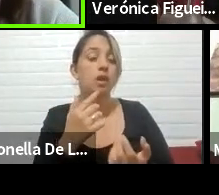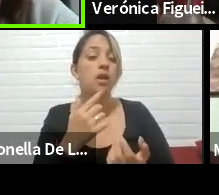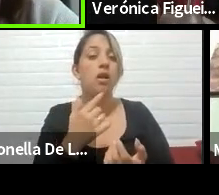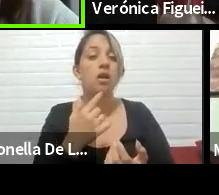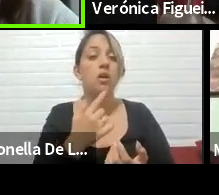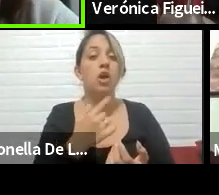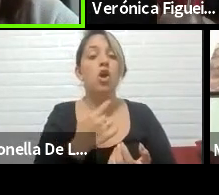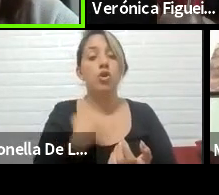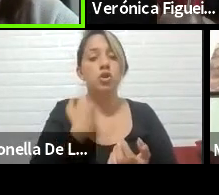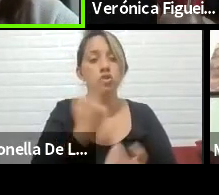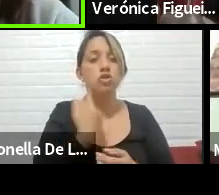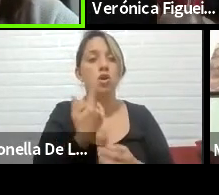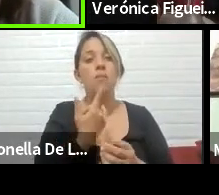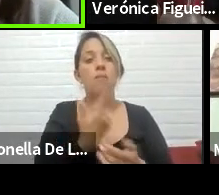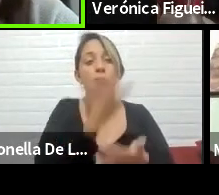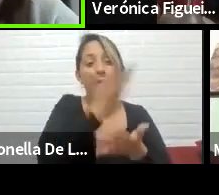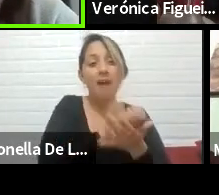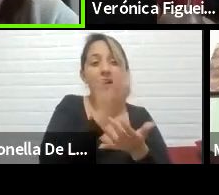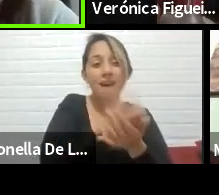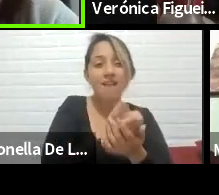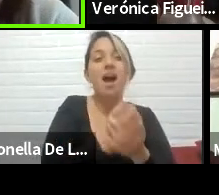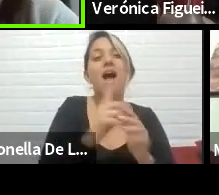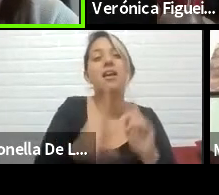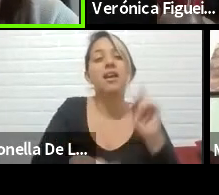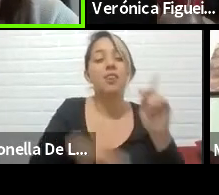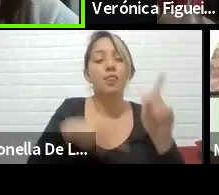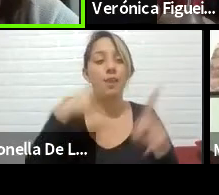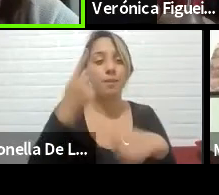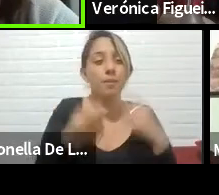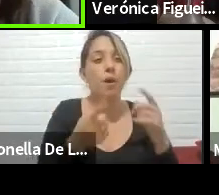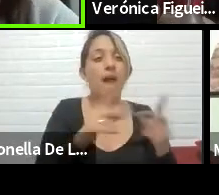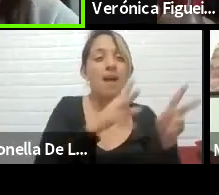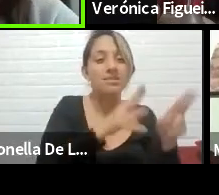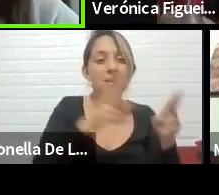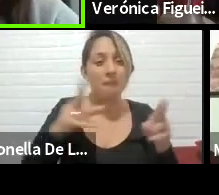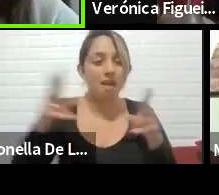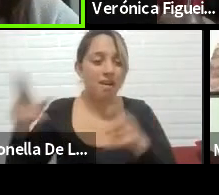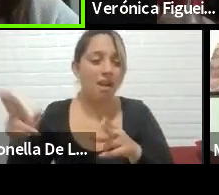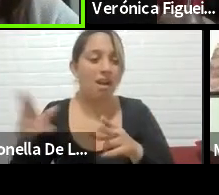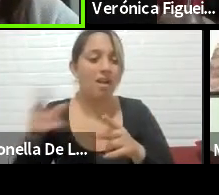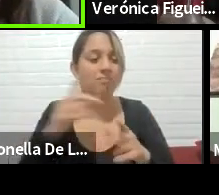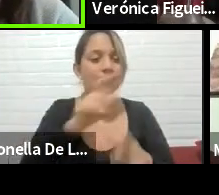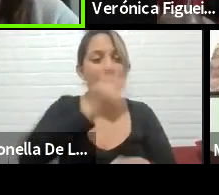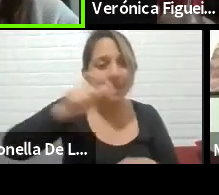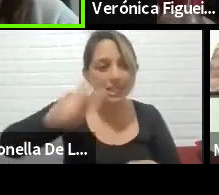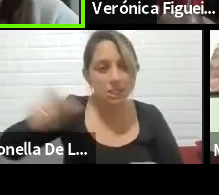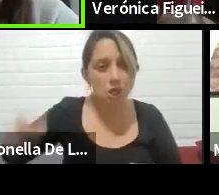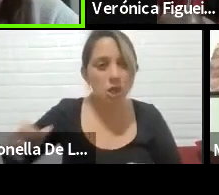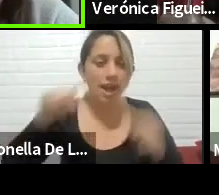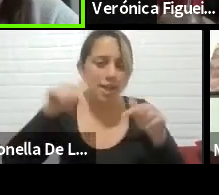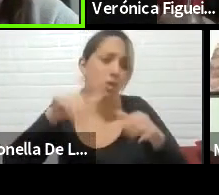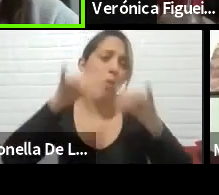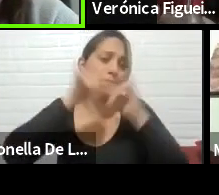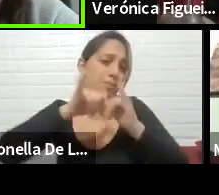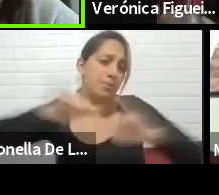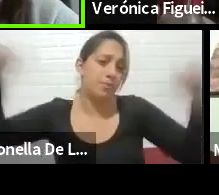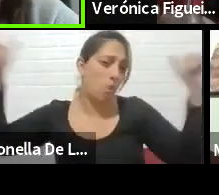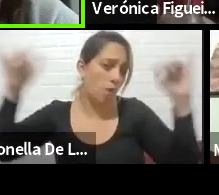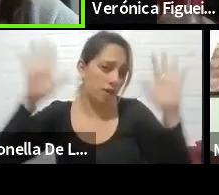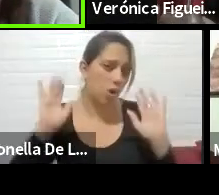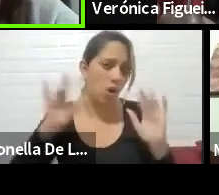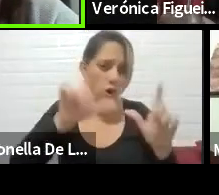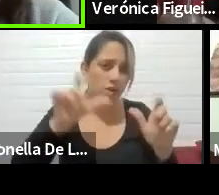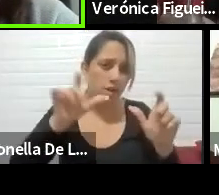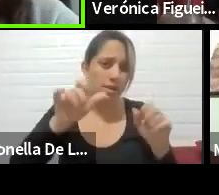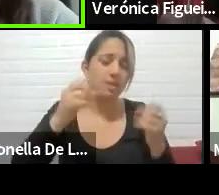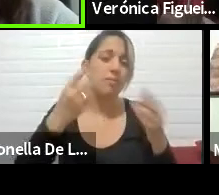esta información, estos comentarios, no a identificar obviamente a las personas, si bien esto ya es público porque está puesto